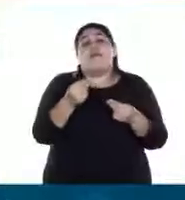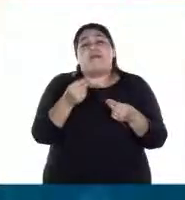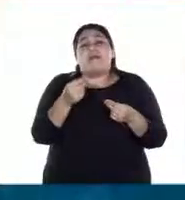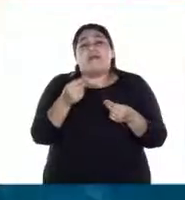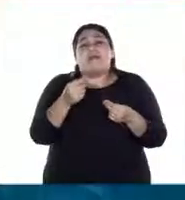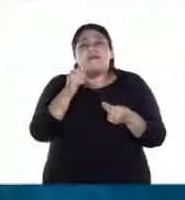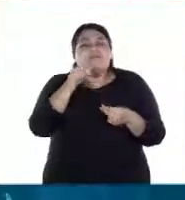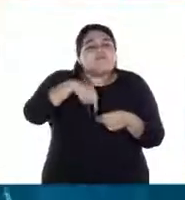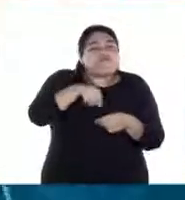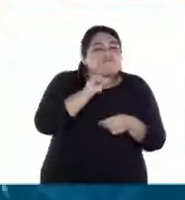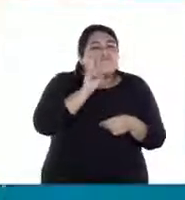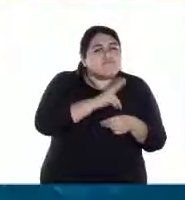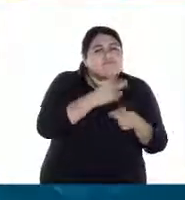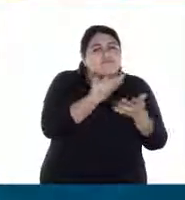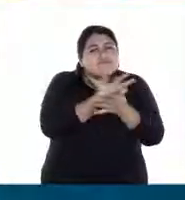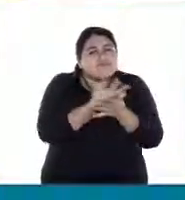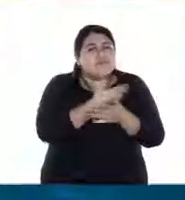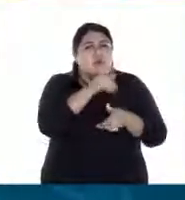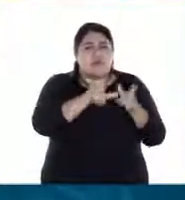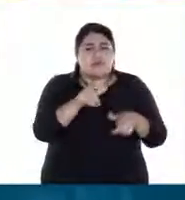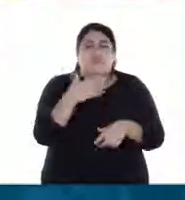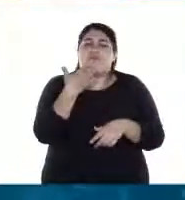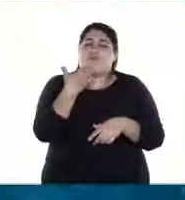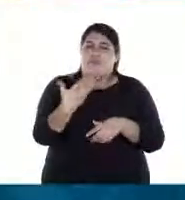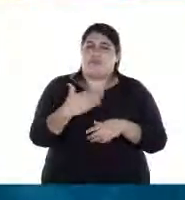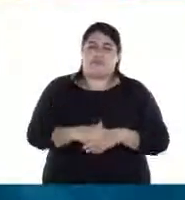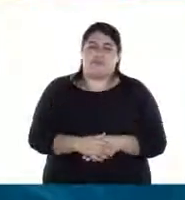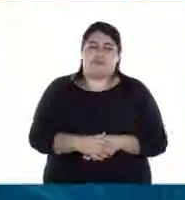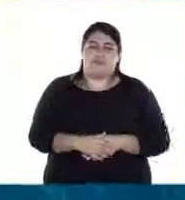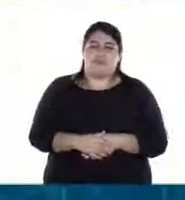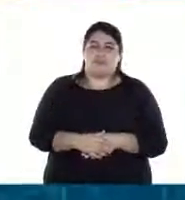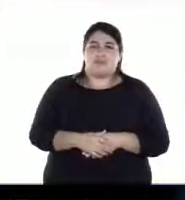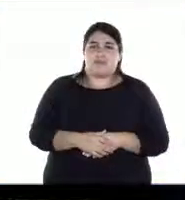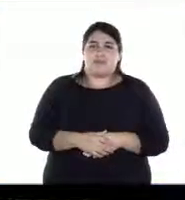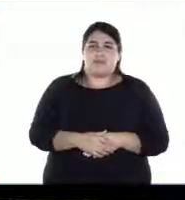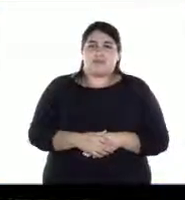sufrimiento del pueblo pobre y trabajador. Gracias, señor presidente. Gracias, diputado.